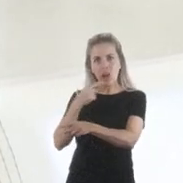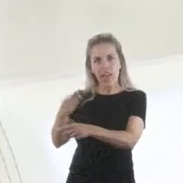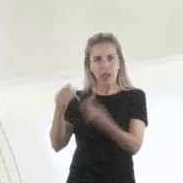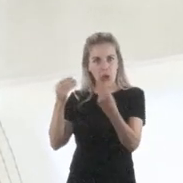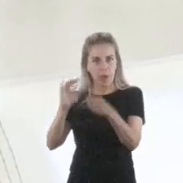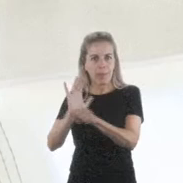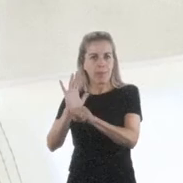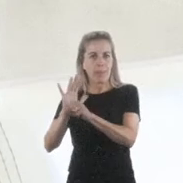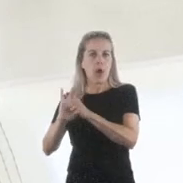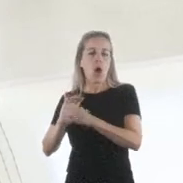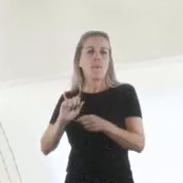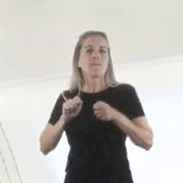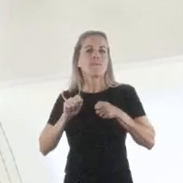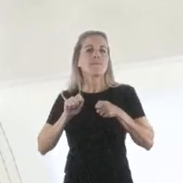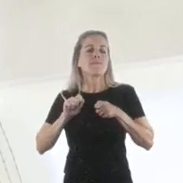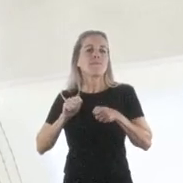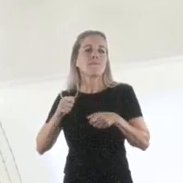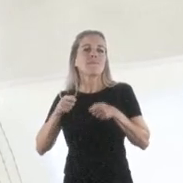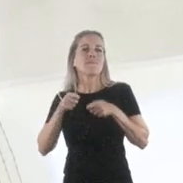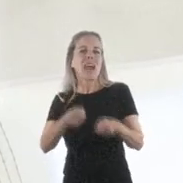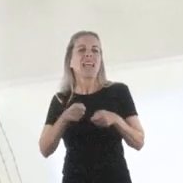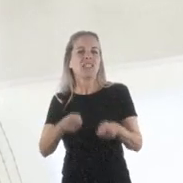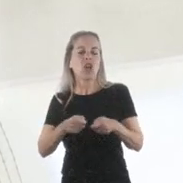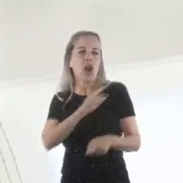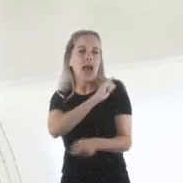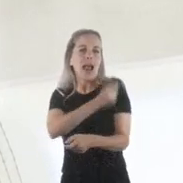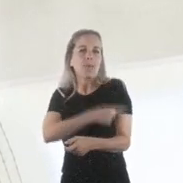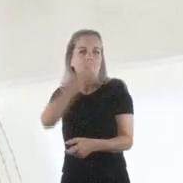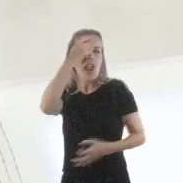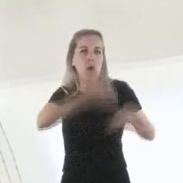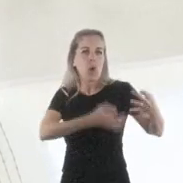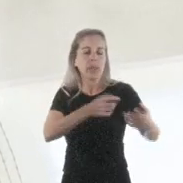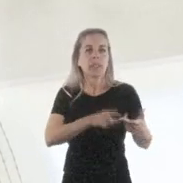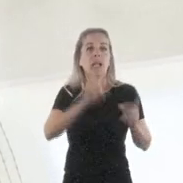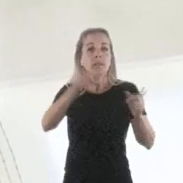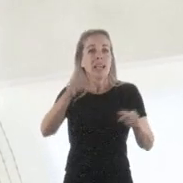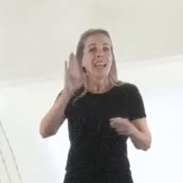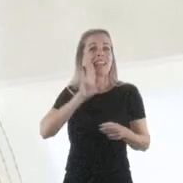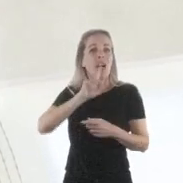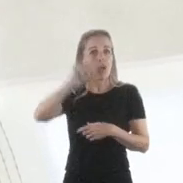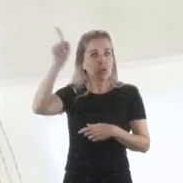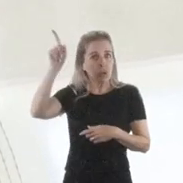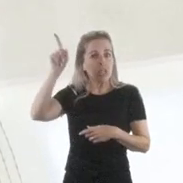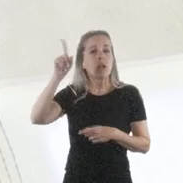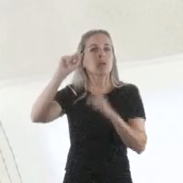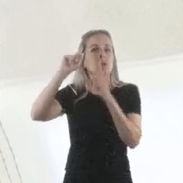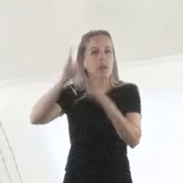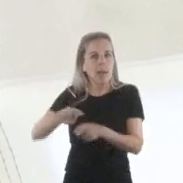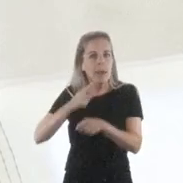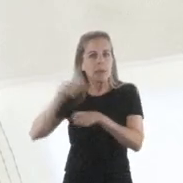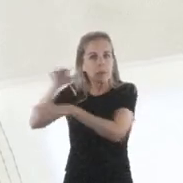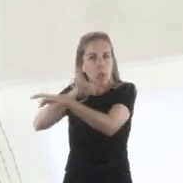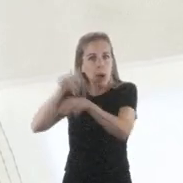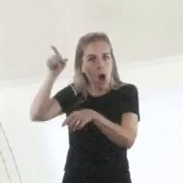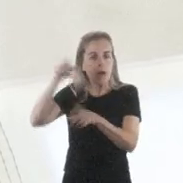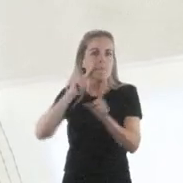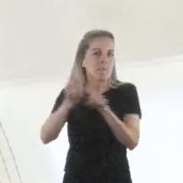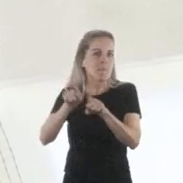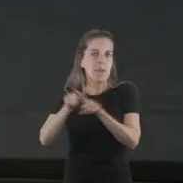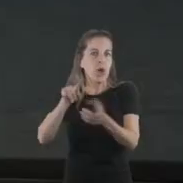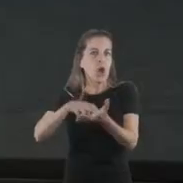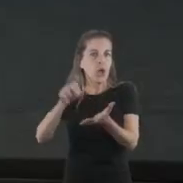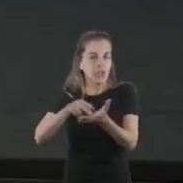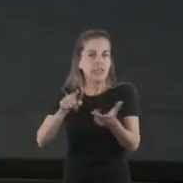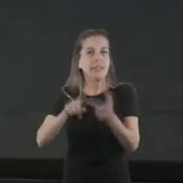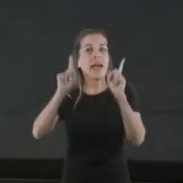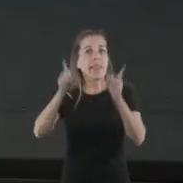Poder Judicial en la Argentina. También en los Estados Unidos, fuentes del Departamento de Estado hicieron trascender ese malestar, y también en la